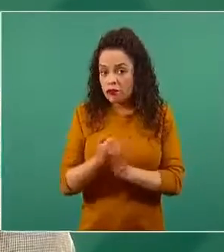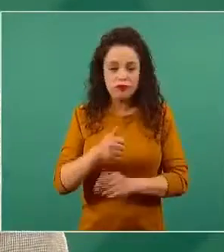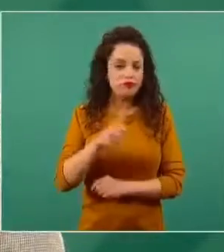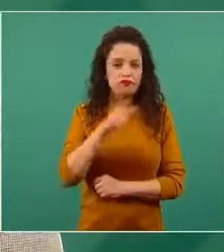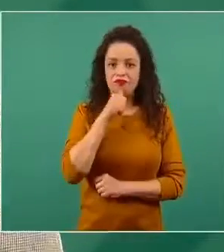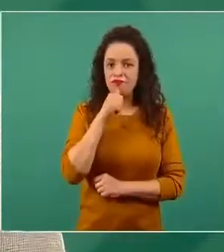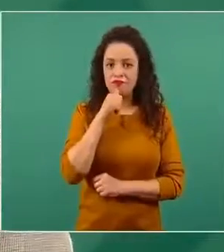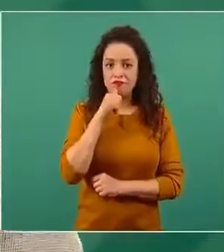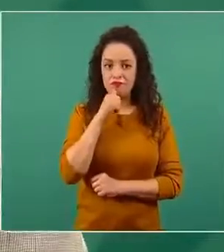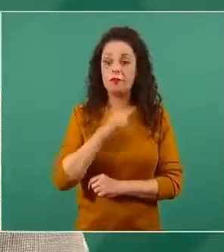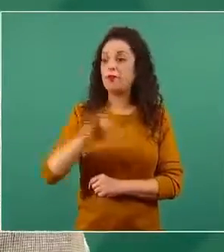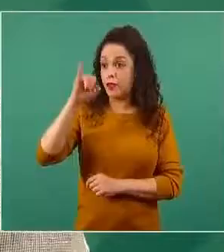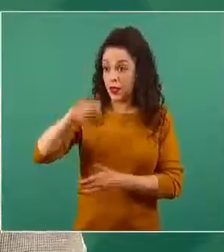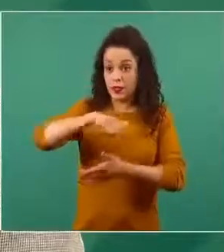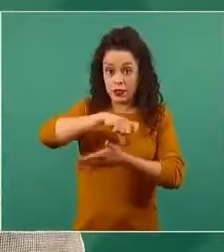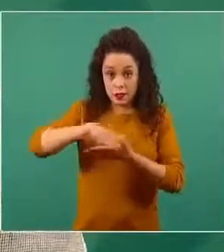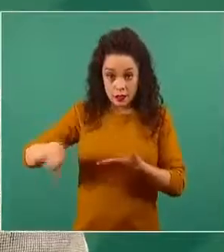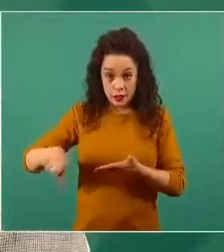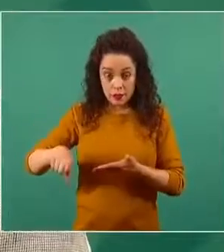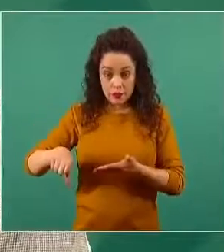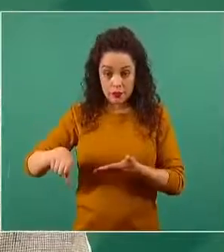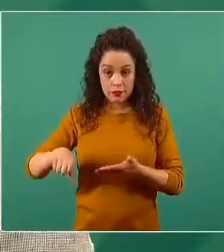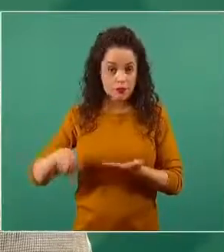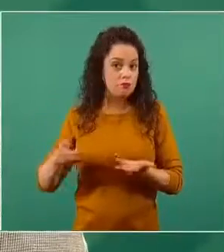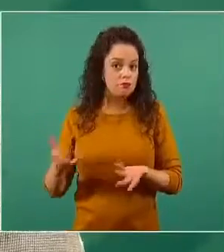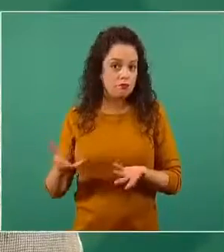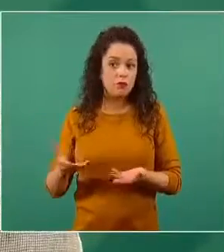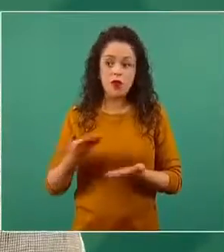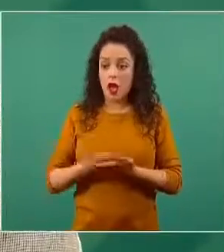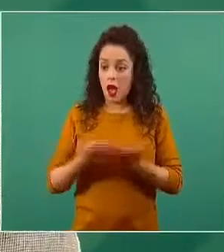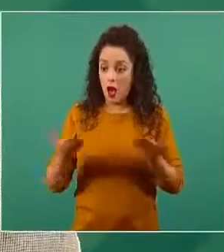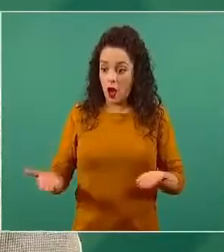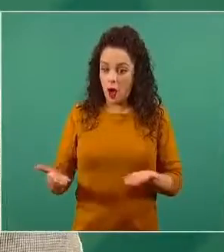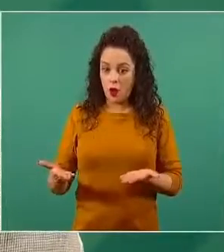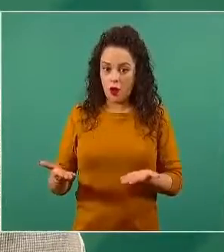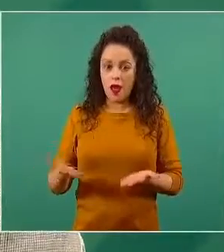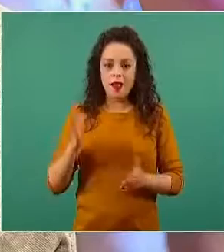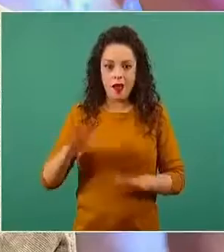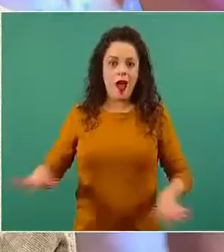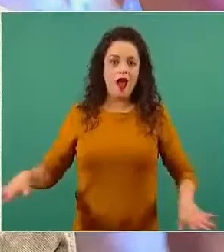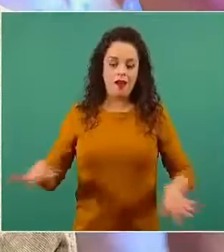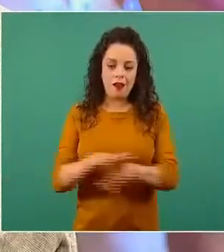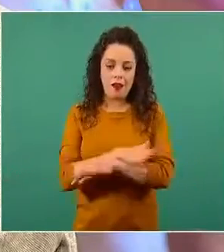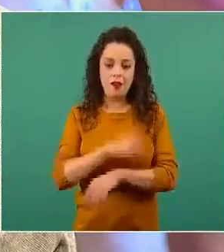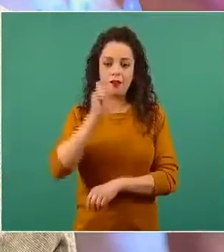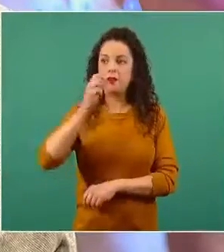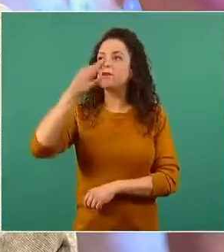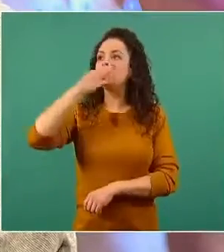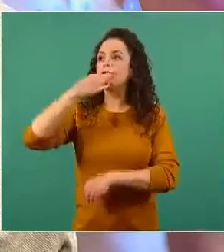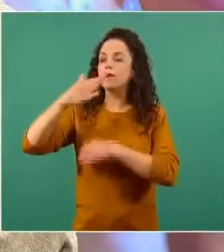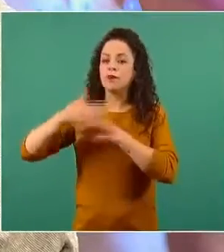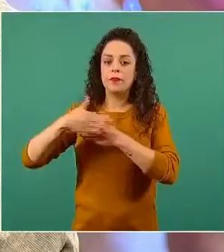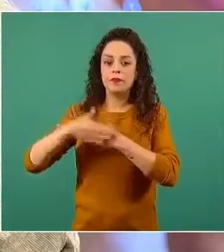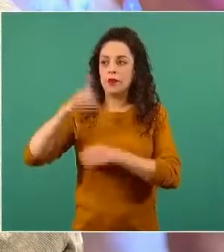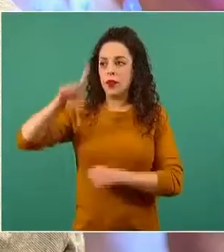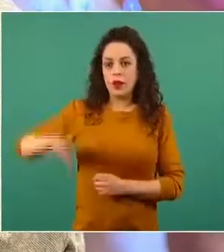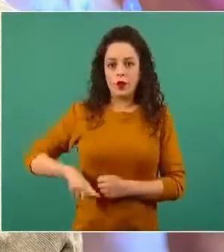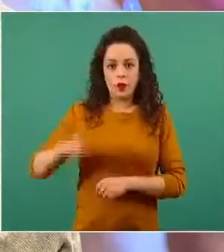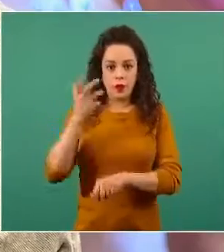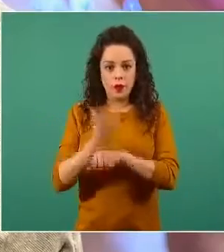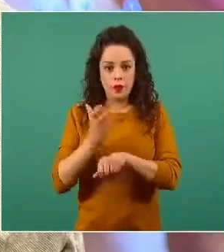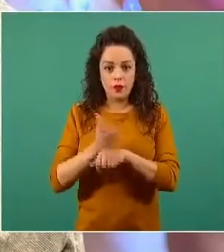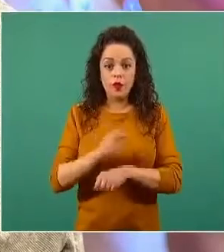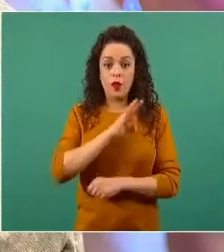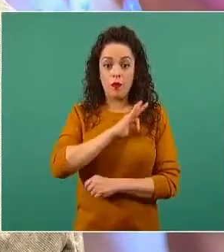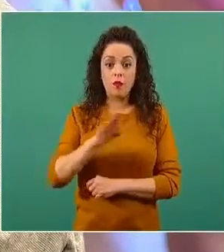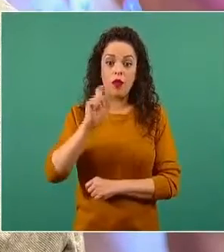respecto de sí comprar. Hoy, con este escenario, ha cambiado hoy, que nos comunica el gobierno de Estados Unidos que podríamos tener